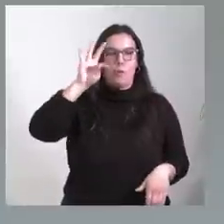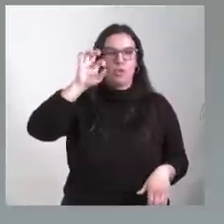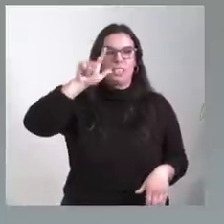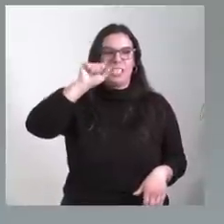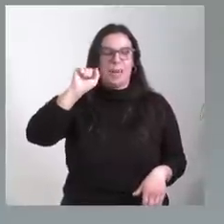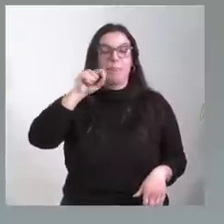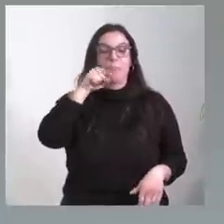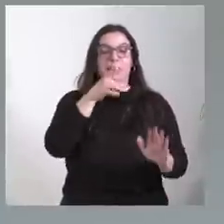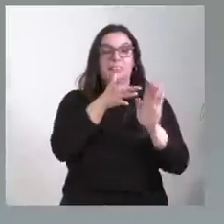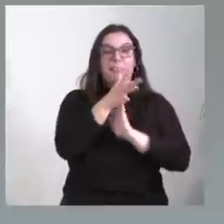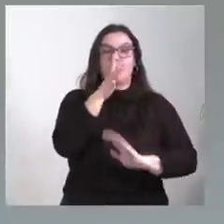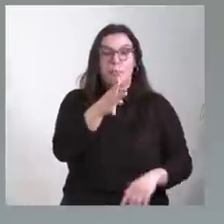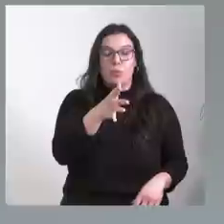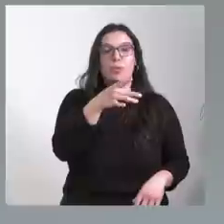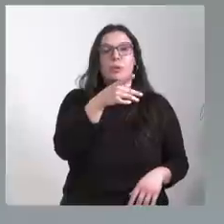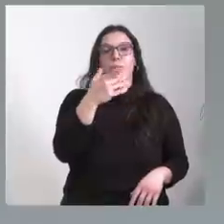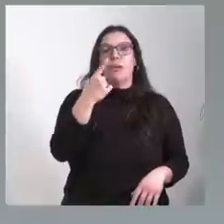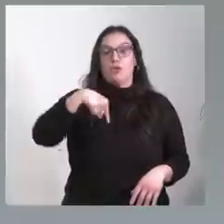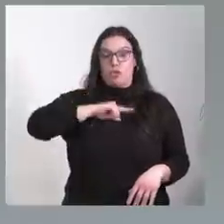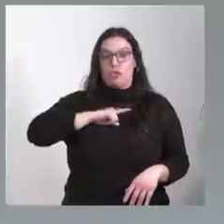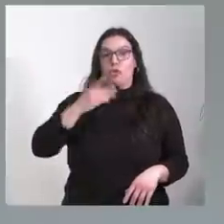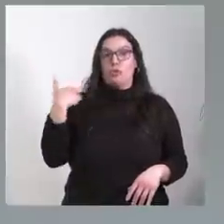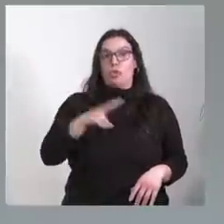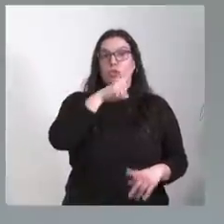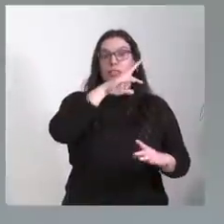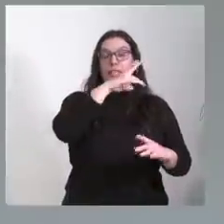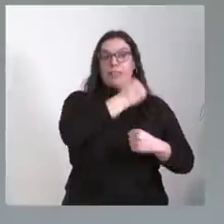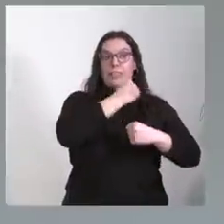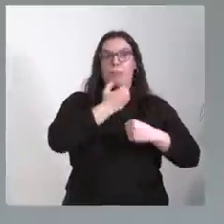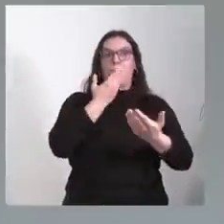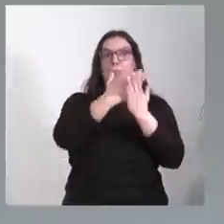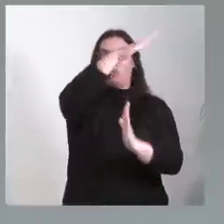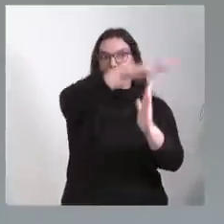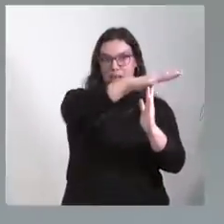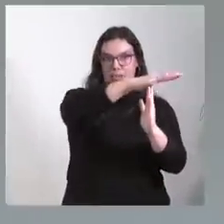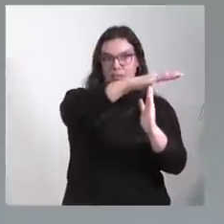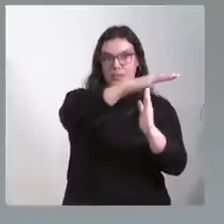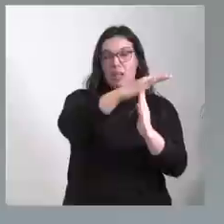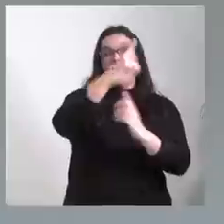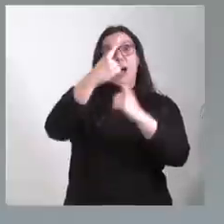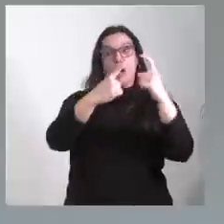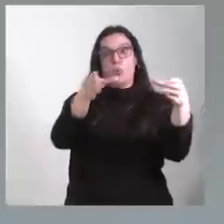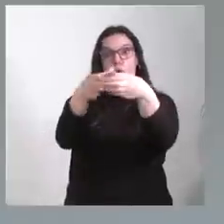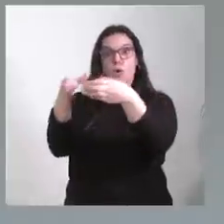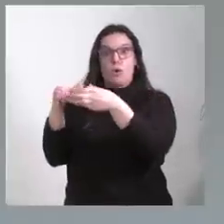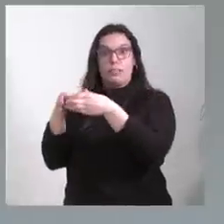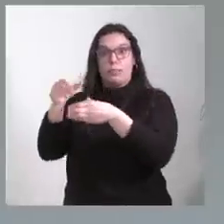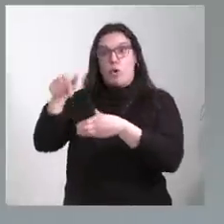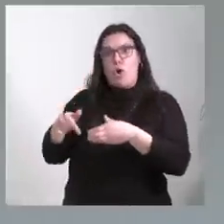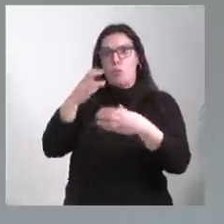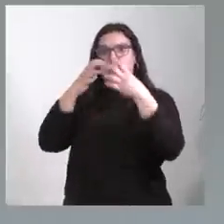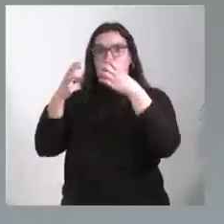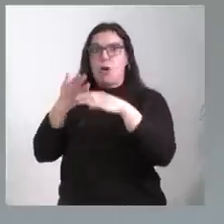precisamente se produjo una paralización del derribo el día 2 de diciembre algunos de los colectivos que hoy están hablando no